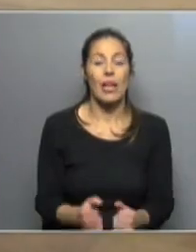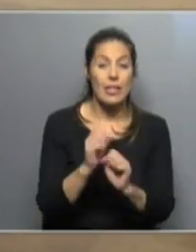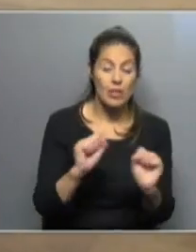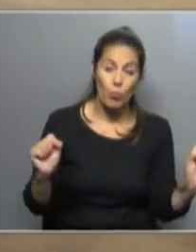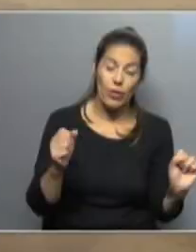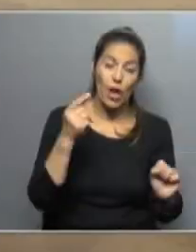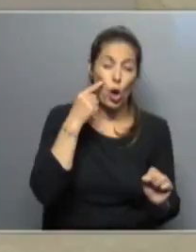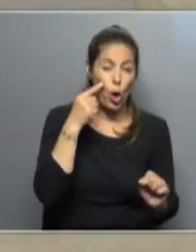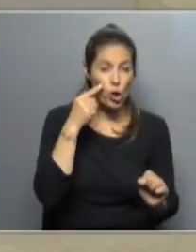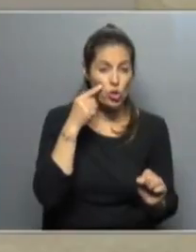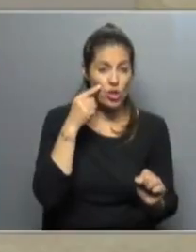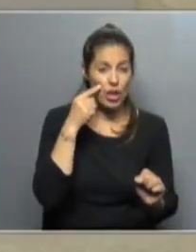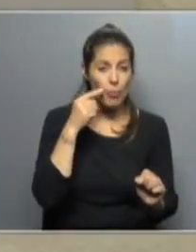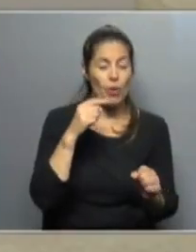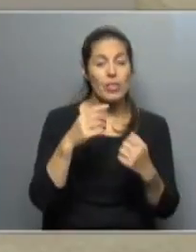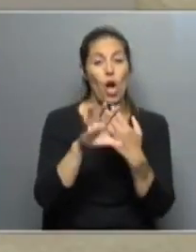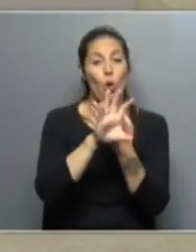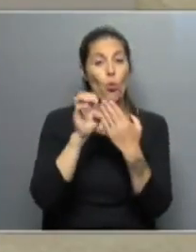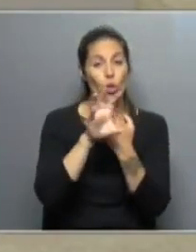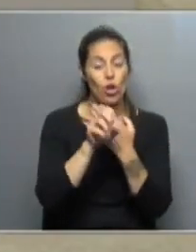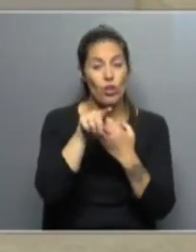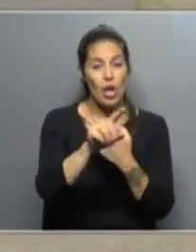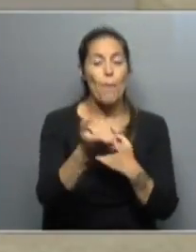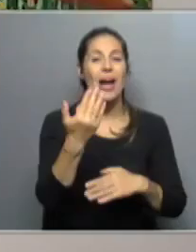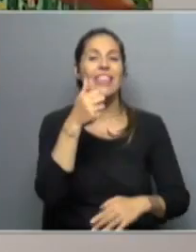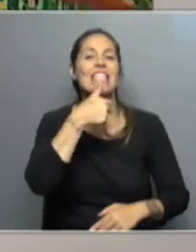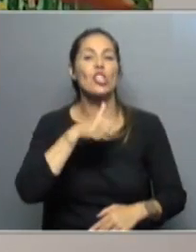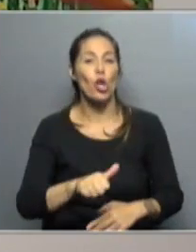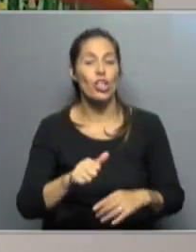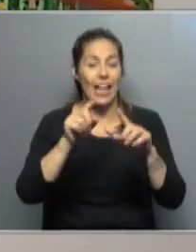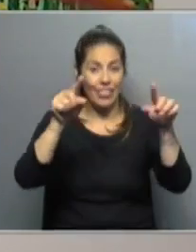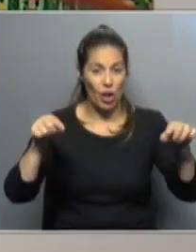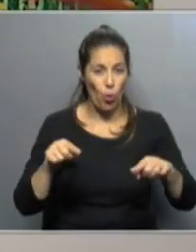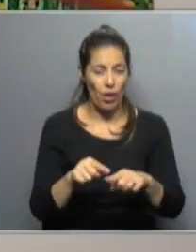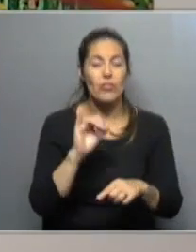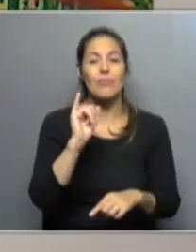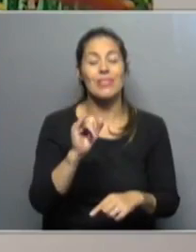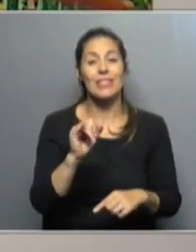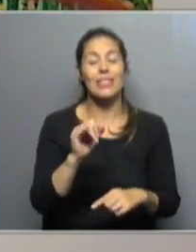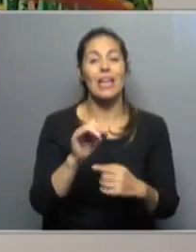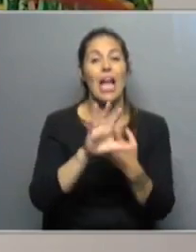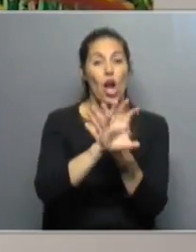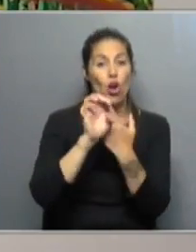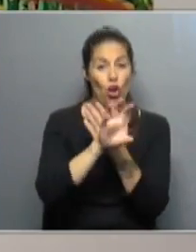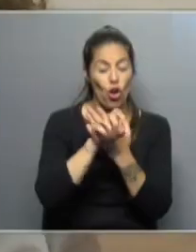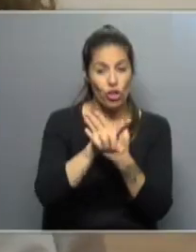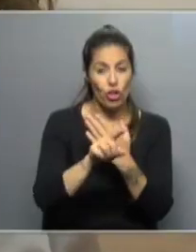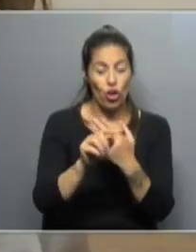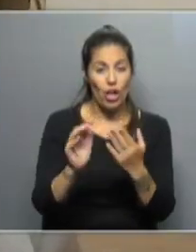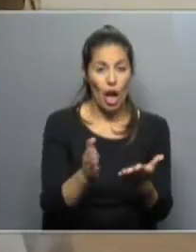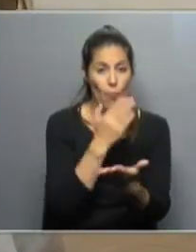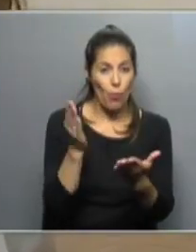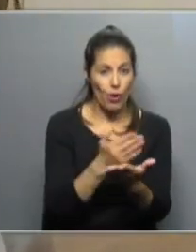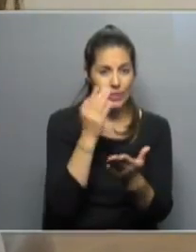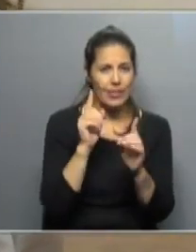Conocer a través de ese código QR más de la historia que hay atrás, sí, de ese cuadro. Claro, en el código QR, tanto de la muestra como del catálogo, en realidad lo